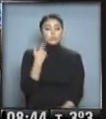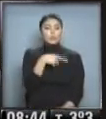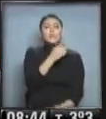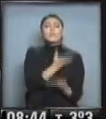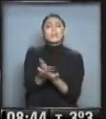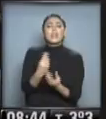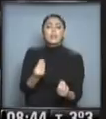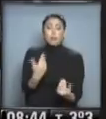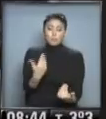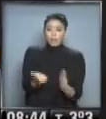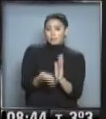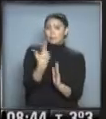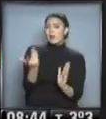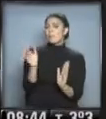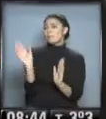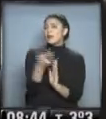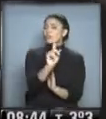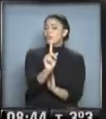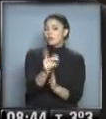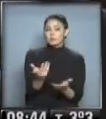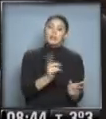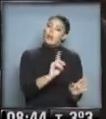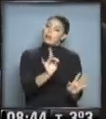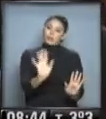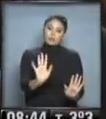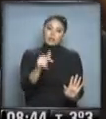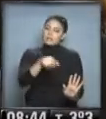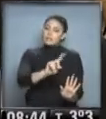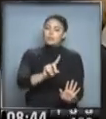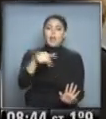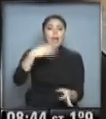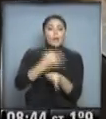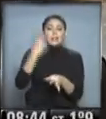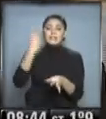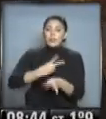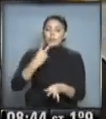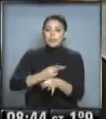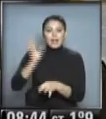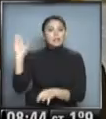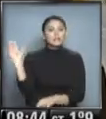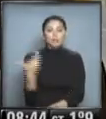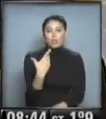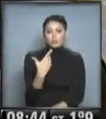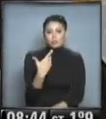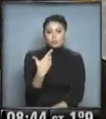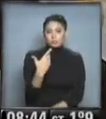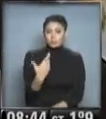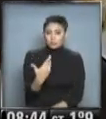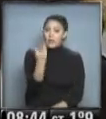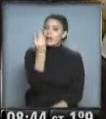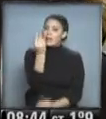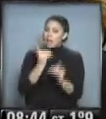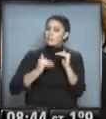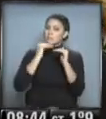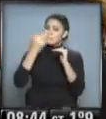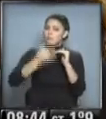bueno, podemos subir, pero que no sea para todos. No, bajo ningún punto de vista. La escuela secundaria es para todos, con calidad